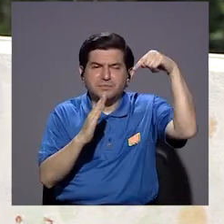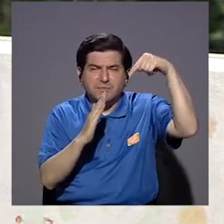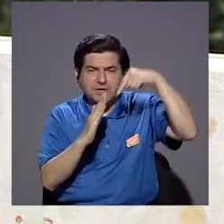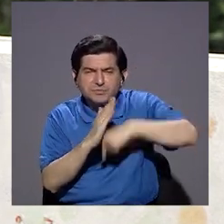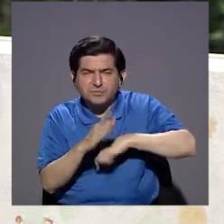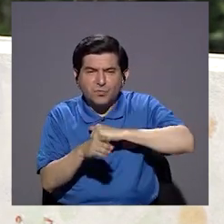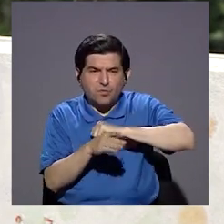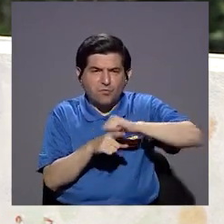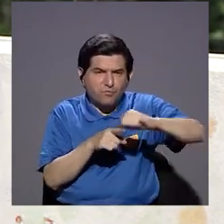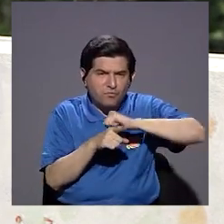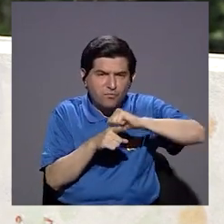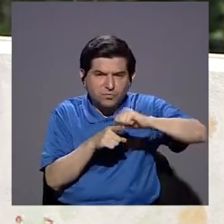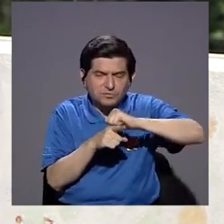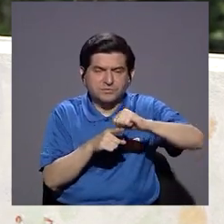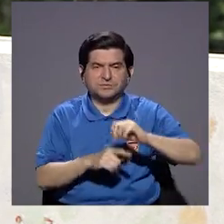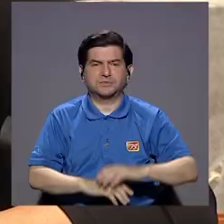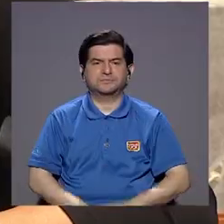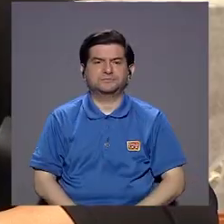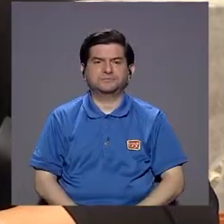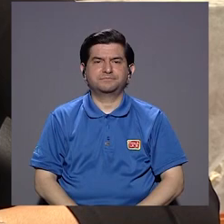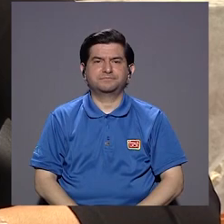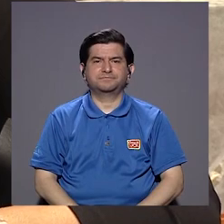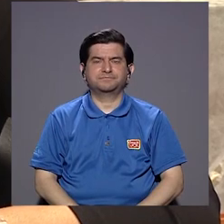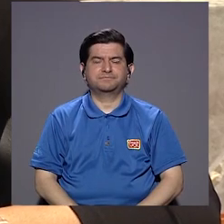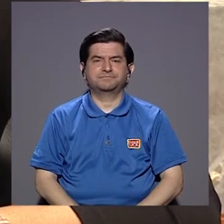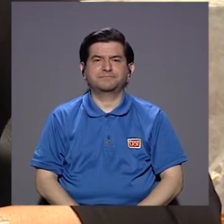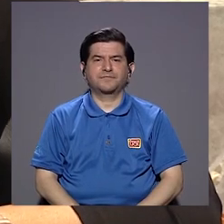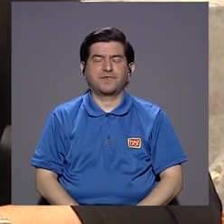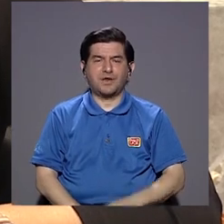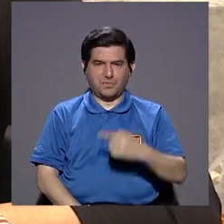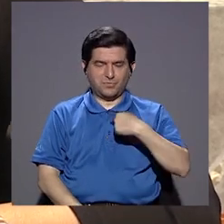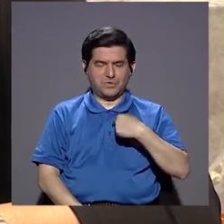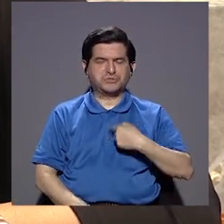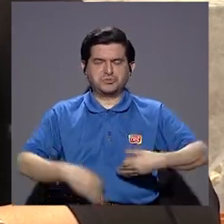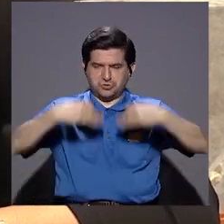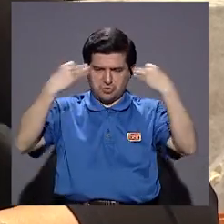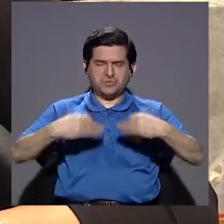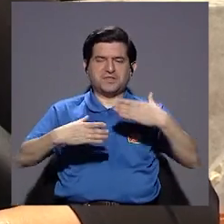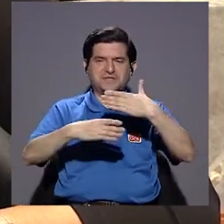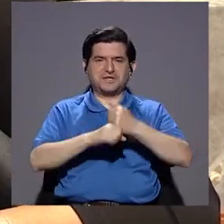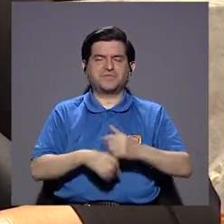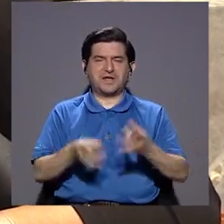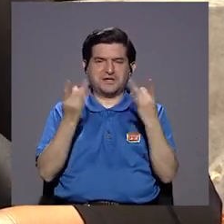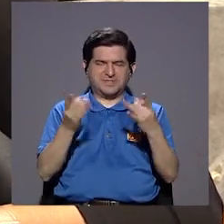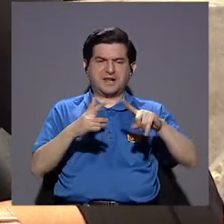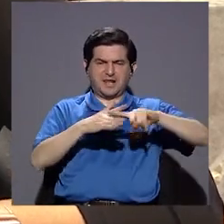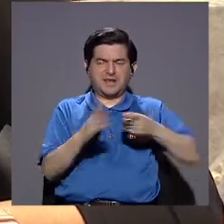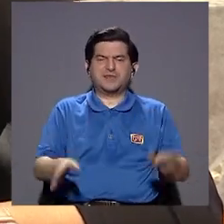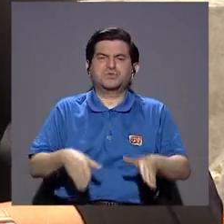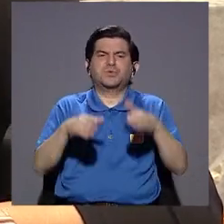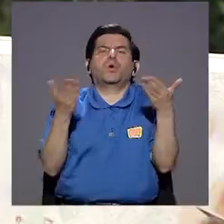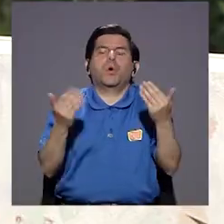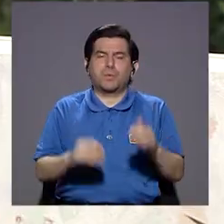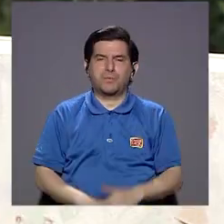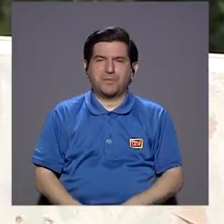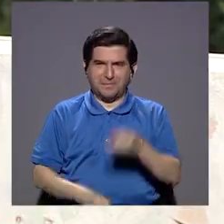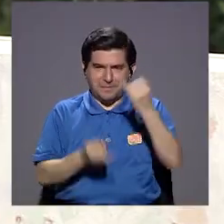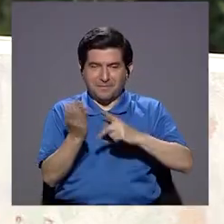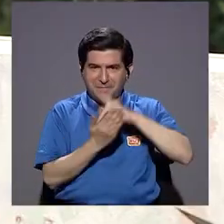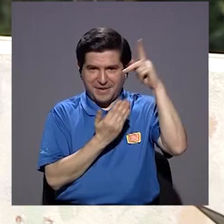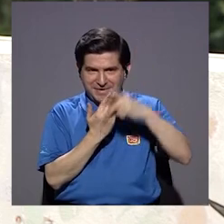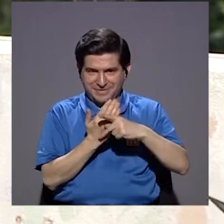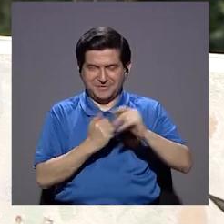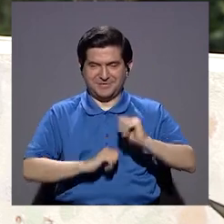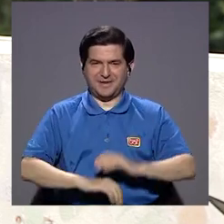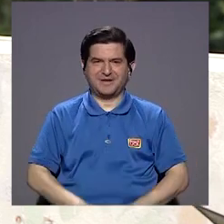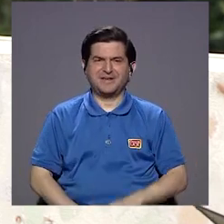en su práctica. Uh-huh. Bueno, bien, me decidí a hacer yoga. ¿Qué necesito para arrancar? Con esto cerramos el programa,